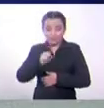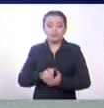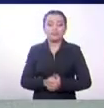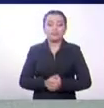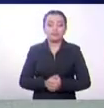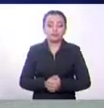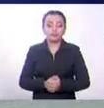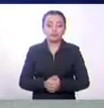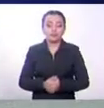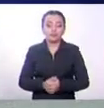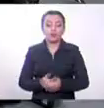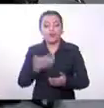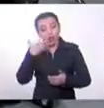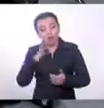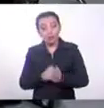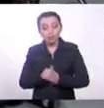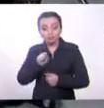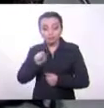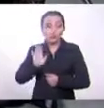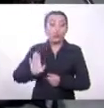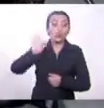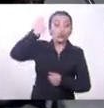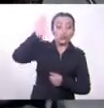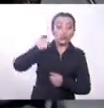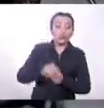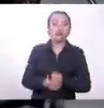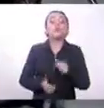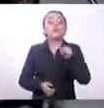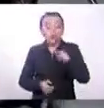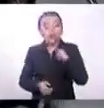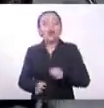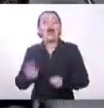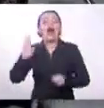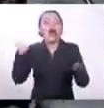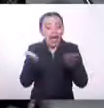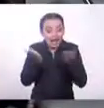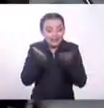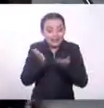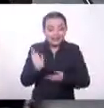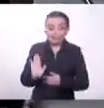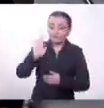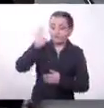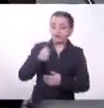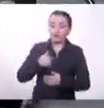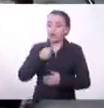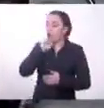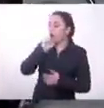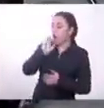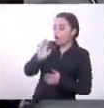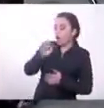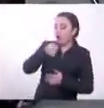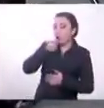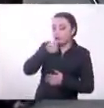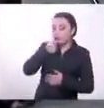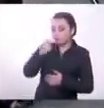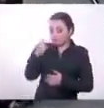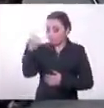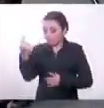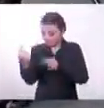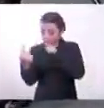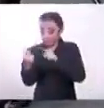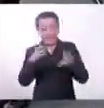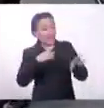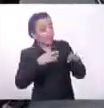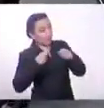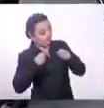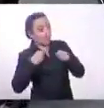derecha. Levanto la mano derecha. ¿Ves? Entonces, yo te di una información y tú levantaste tu mano